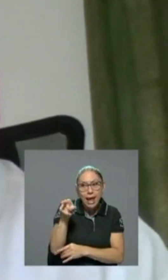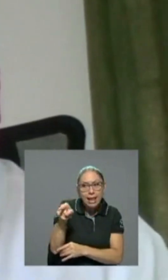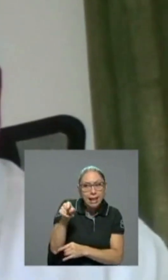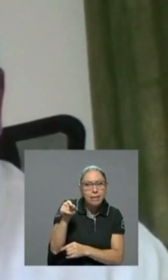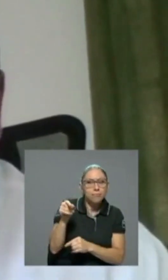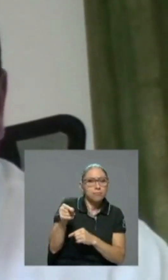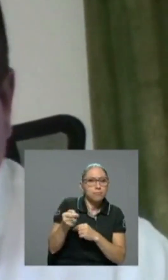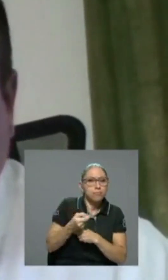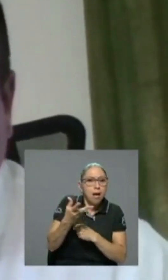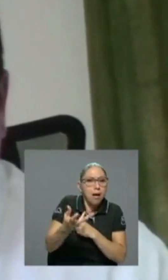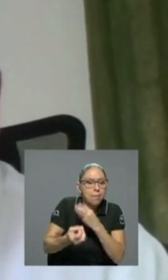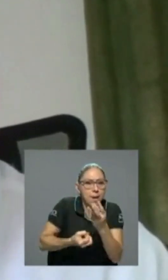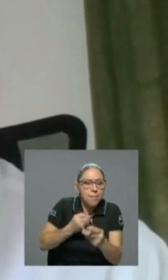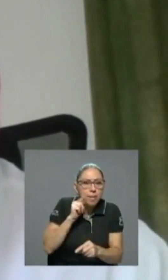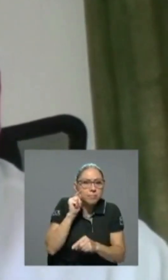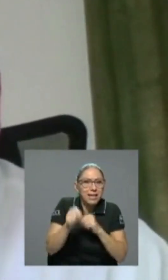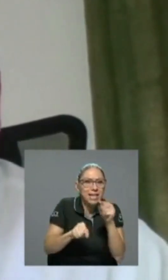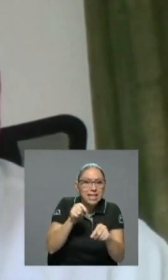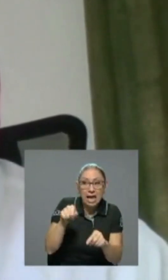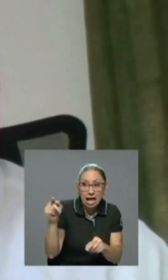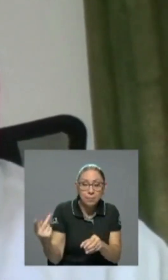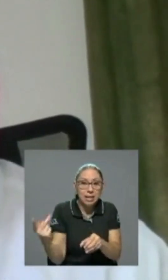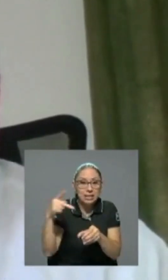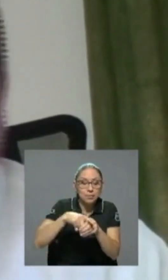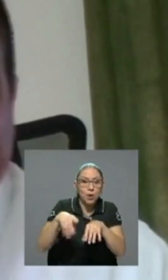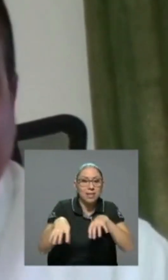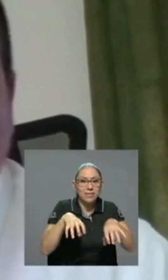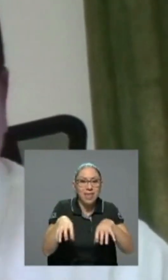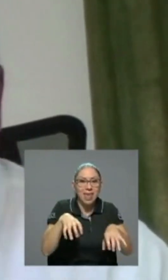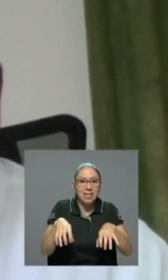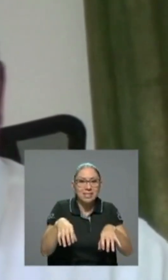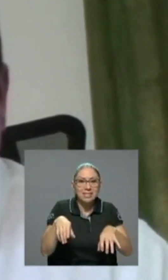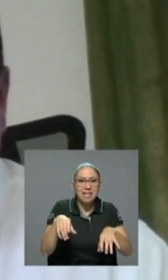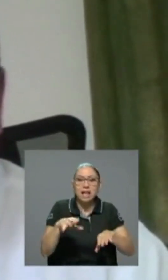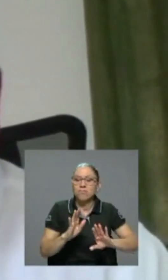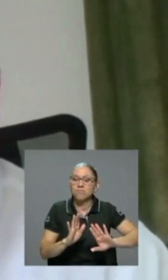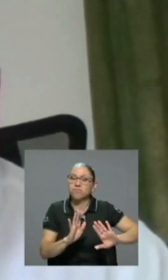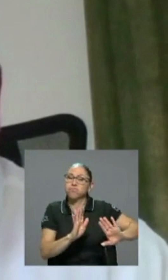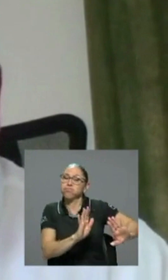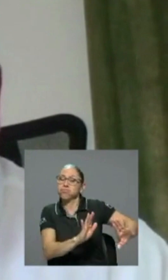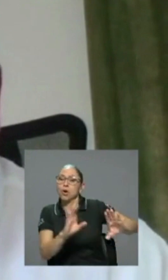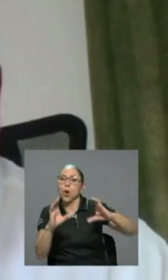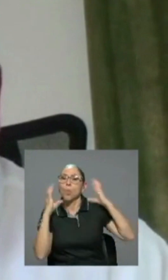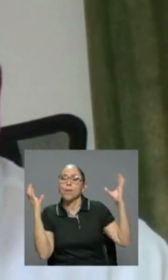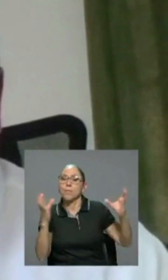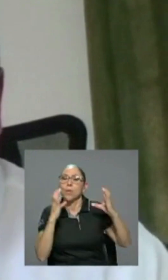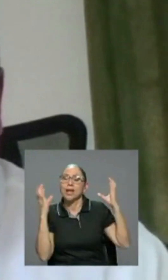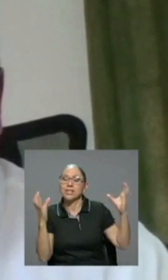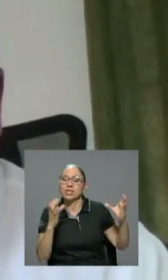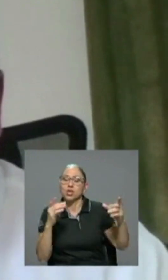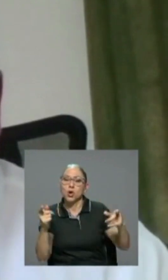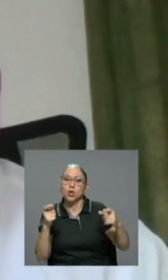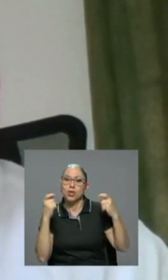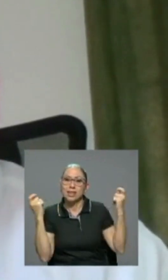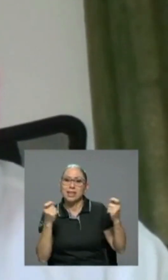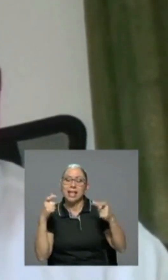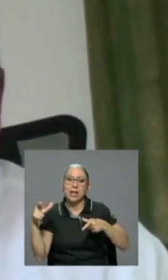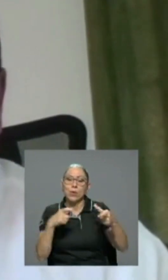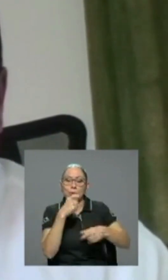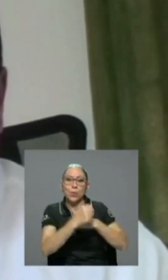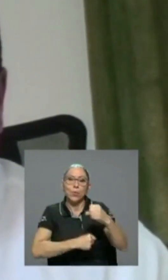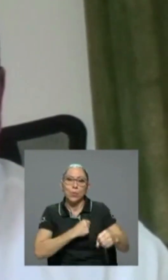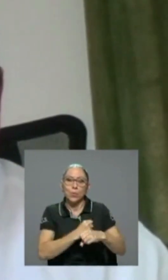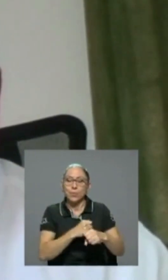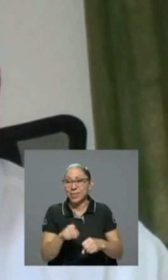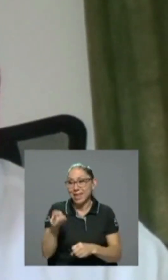quien participó de estas actividades de rechazo a la conmemoración de este centenario, este quinto centenario,